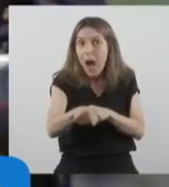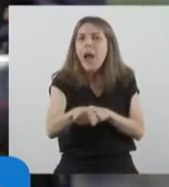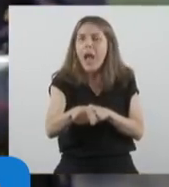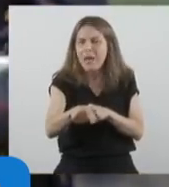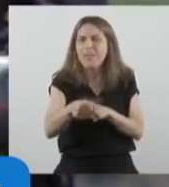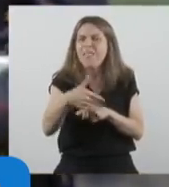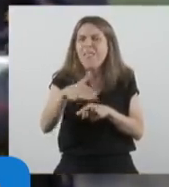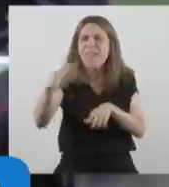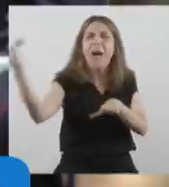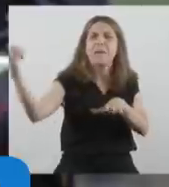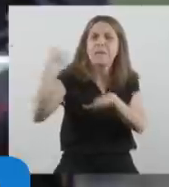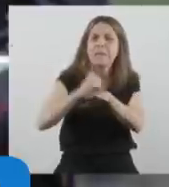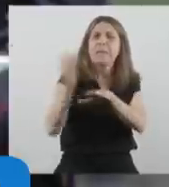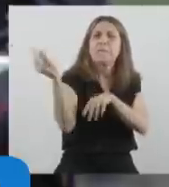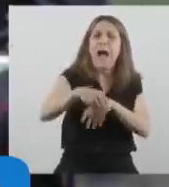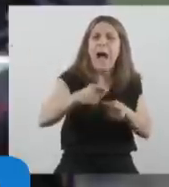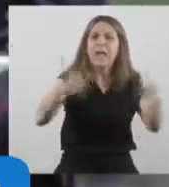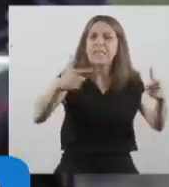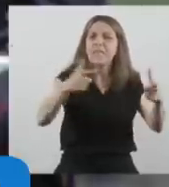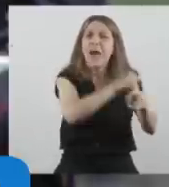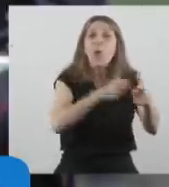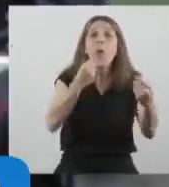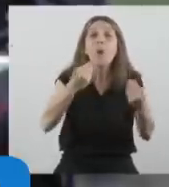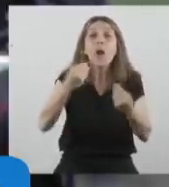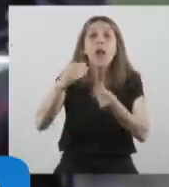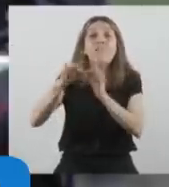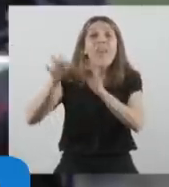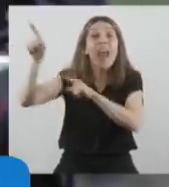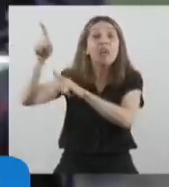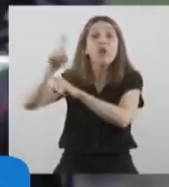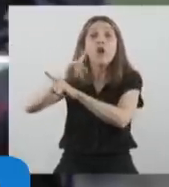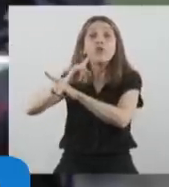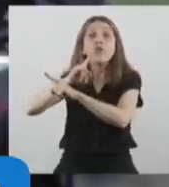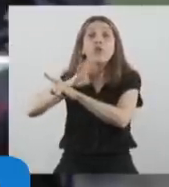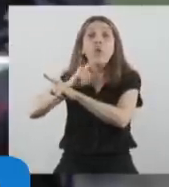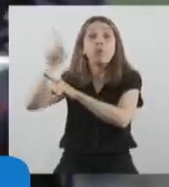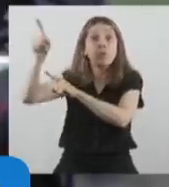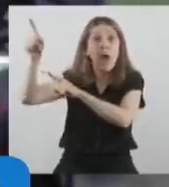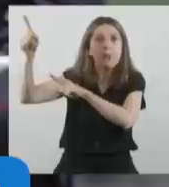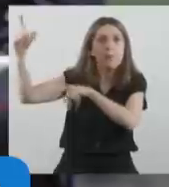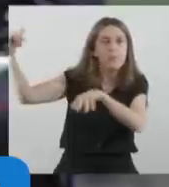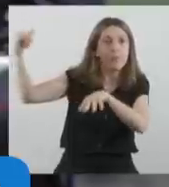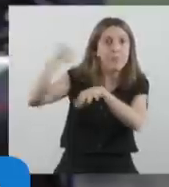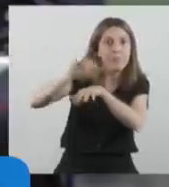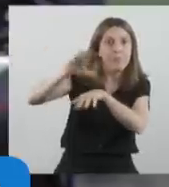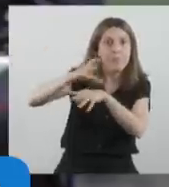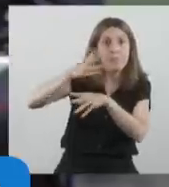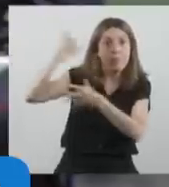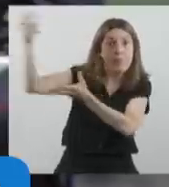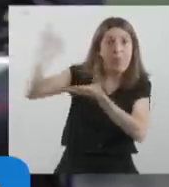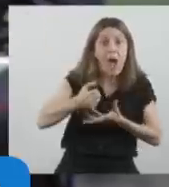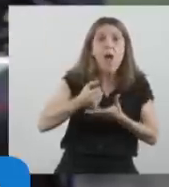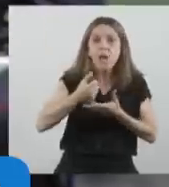tendremos más vacunas que la federación rusa nos está dando y recibimos hace unos días y recibiremos más